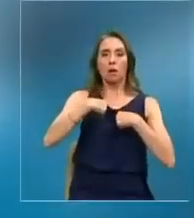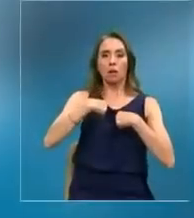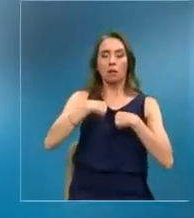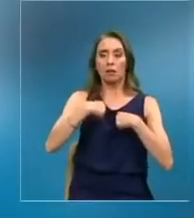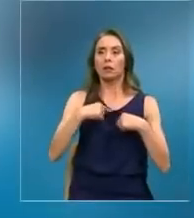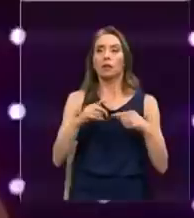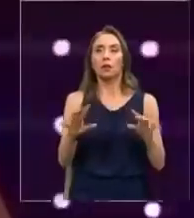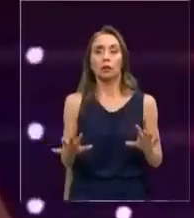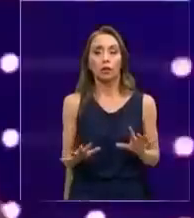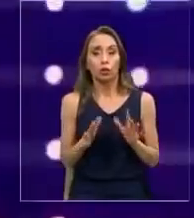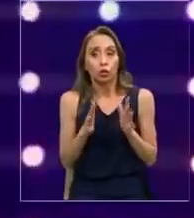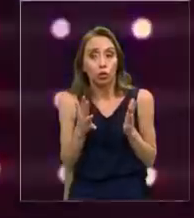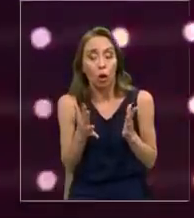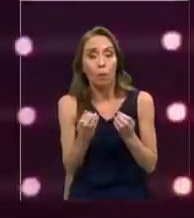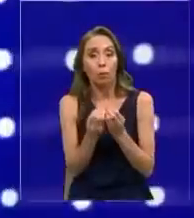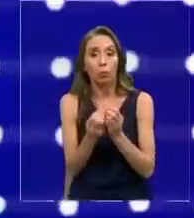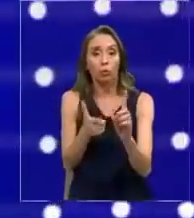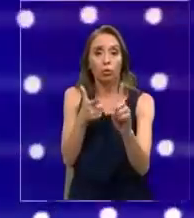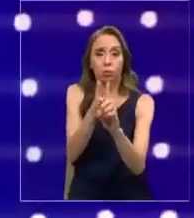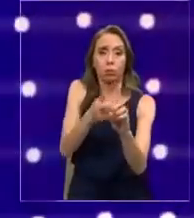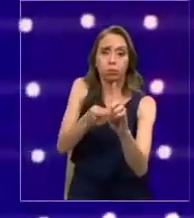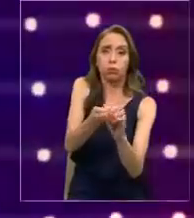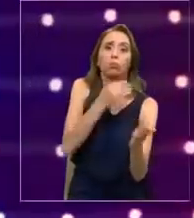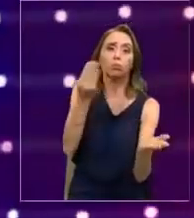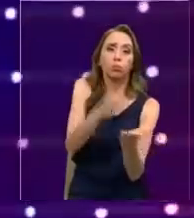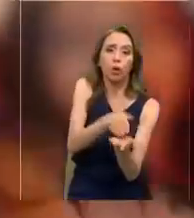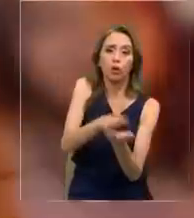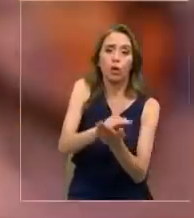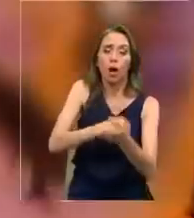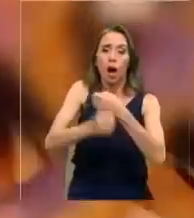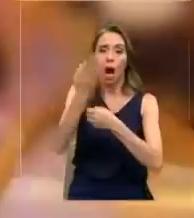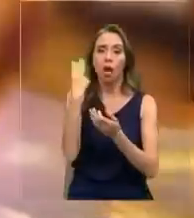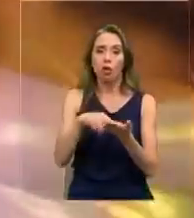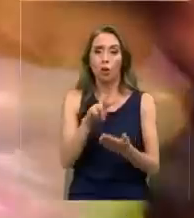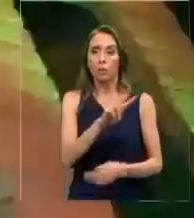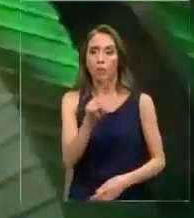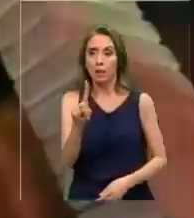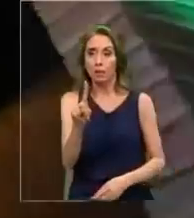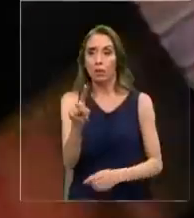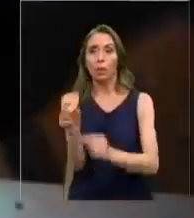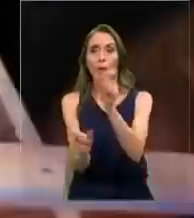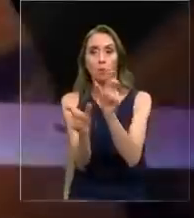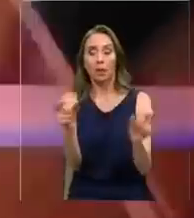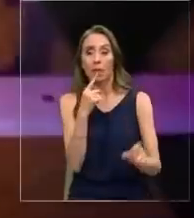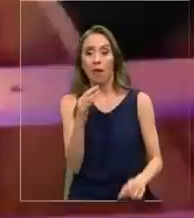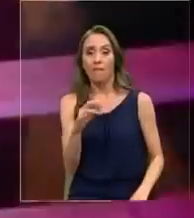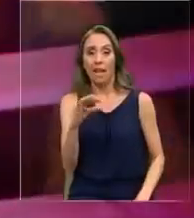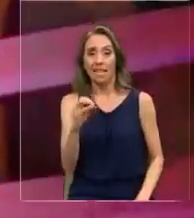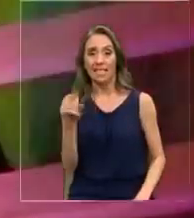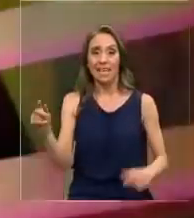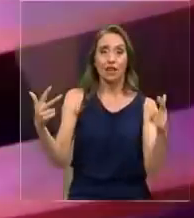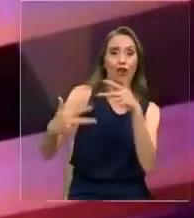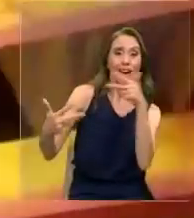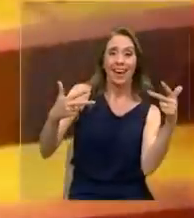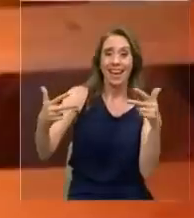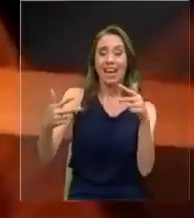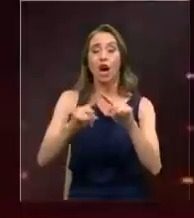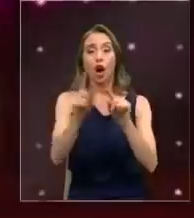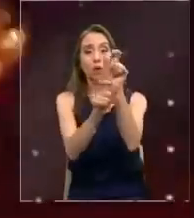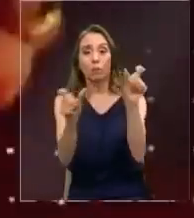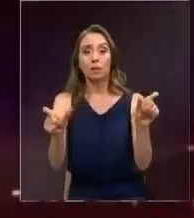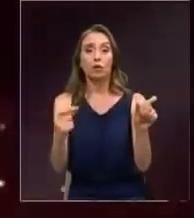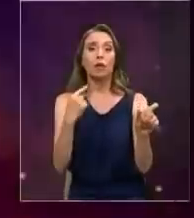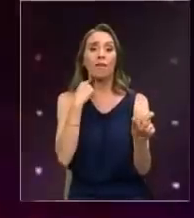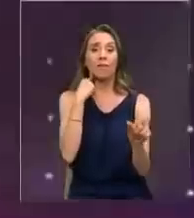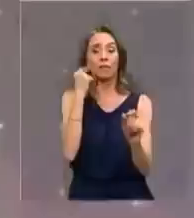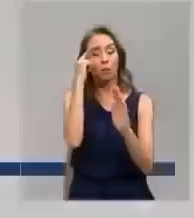Se sorprenden por la cantidad de homicidios ocurridos durante el 2021, pero para ellos, Francisco, al igual que todas las víctimas, es